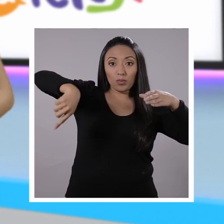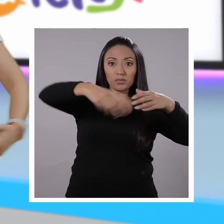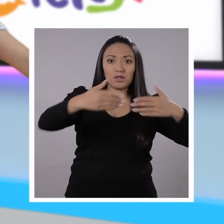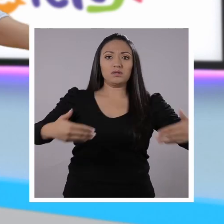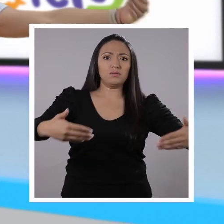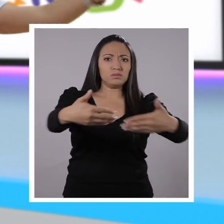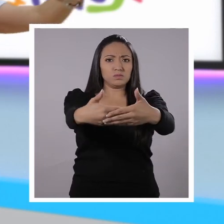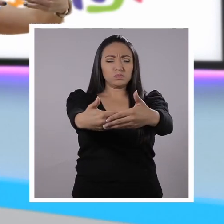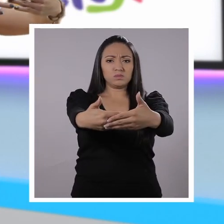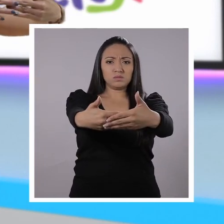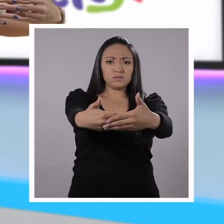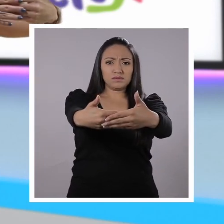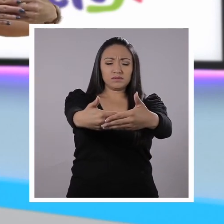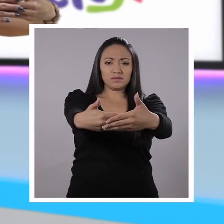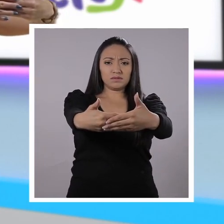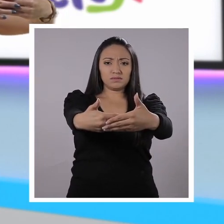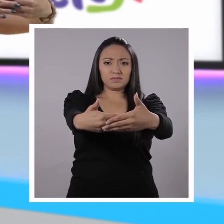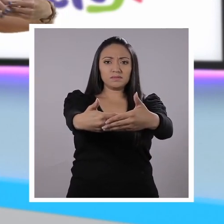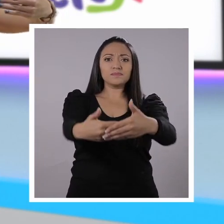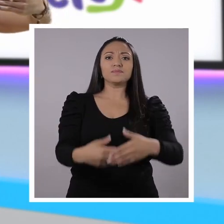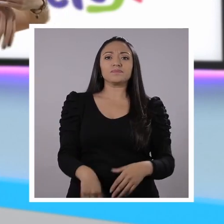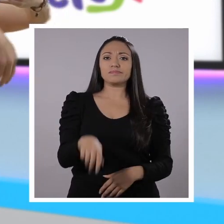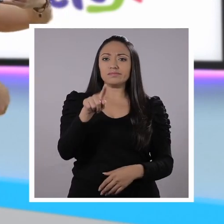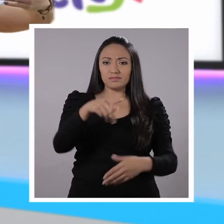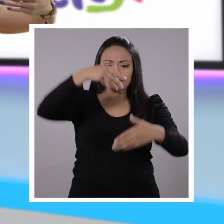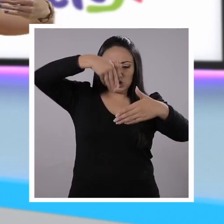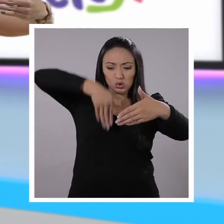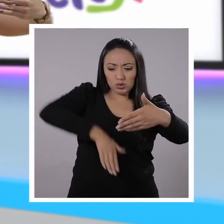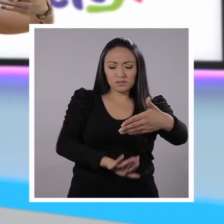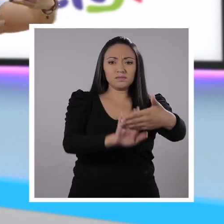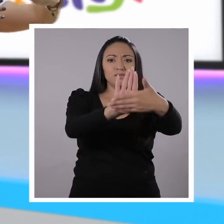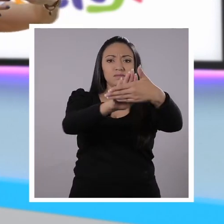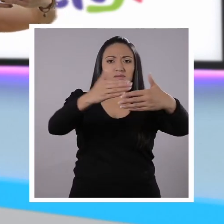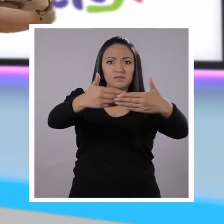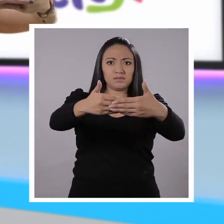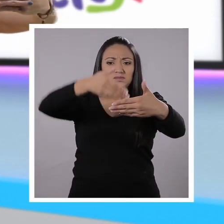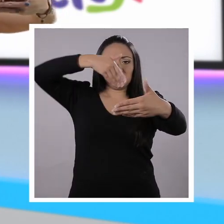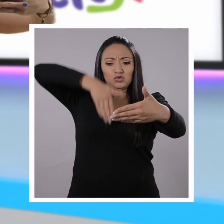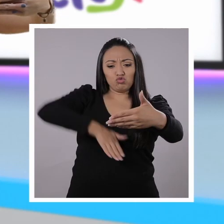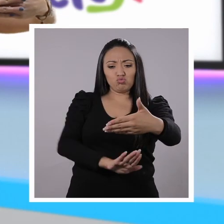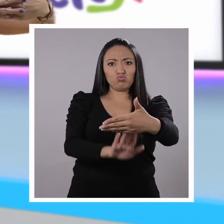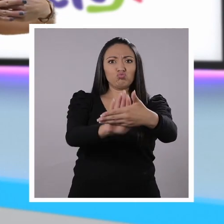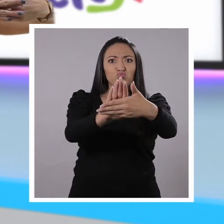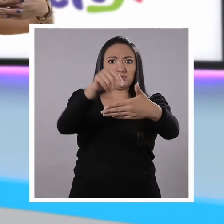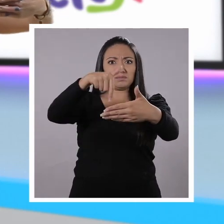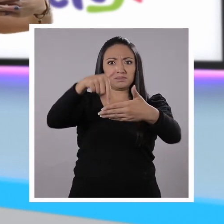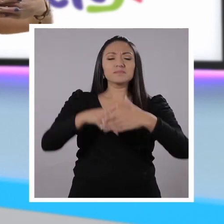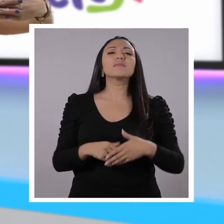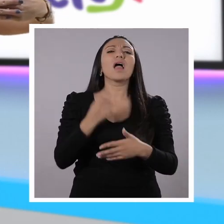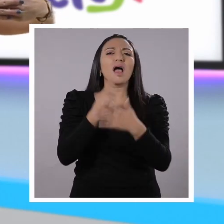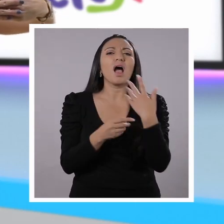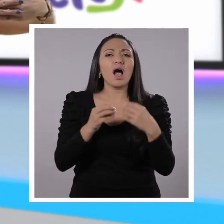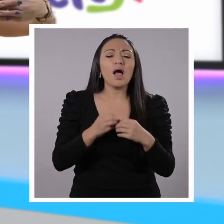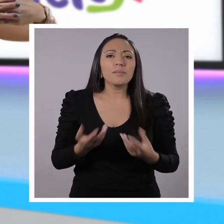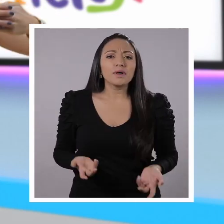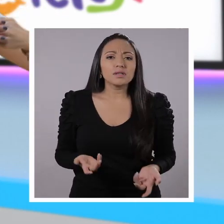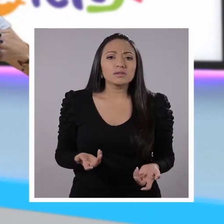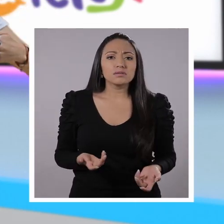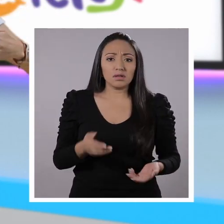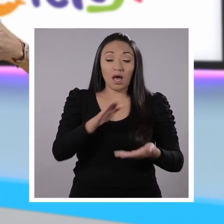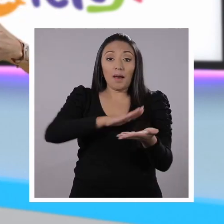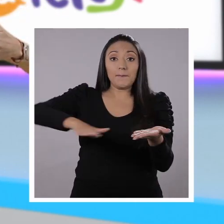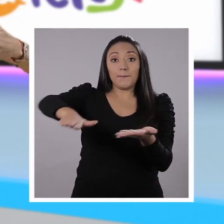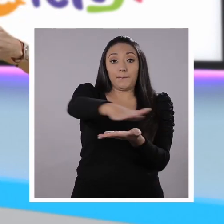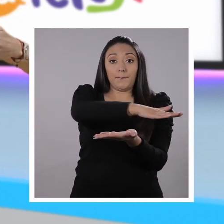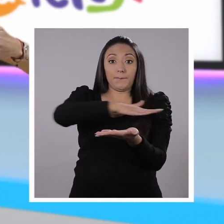hondo. Es algo así. Es muy grande y tiene una parte muy honda para poder poner las sopas también, ¿no? Muy bien. También tenemos